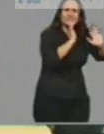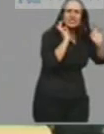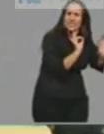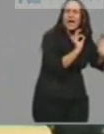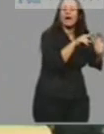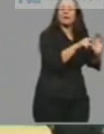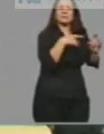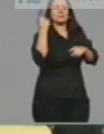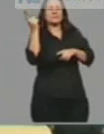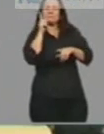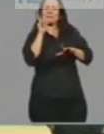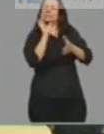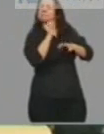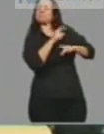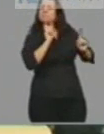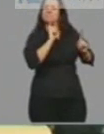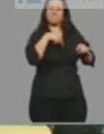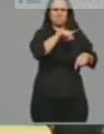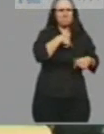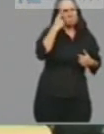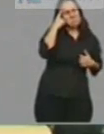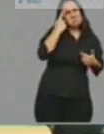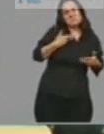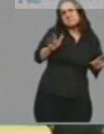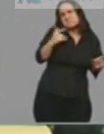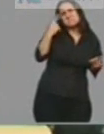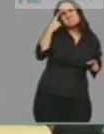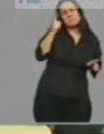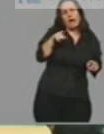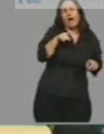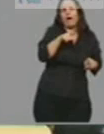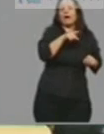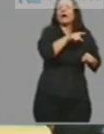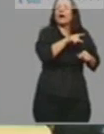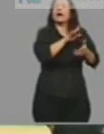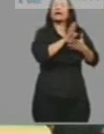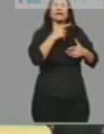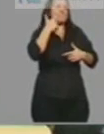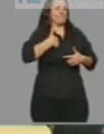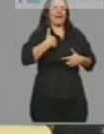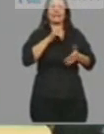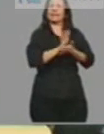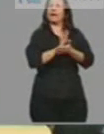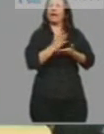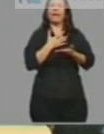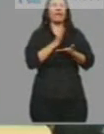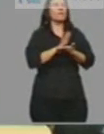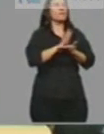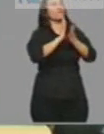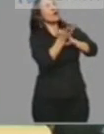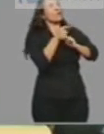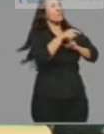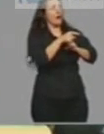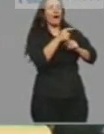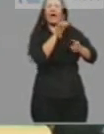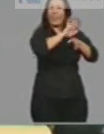también creo que, a nuestro humilde criterio, ignora la inmunidad soberana que tiene la reestructuración de la